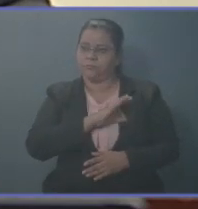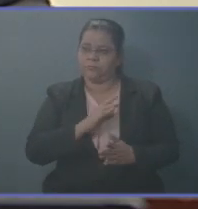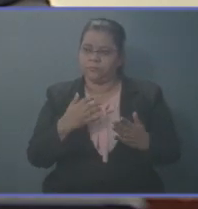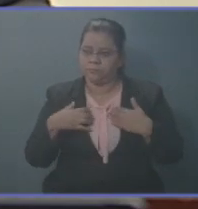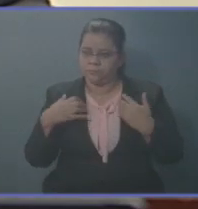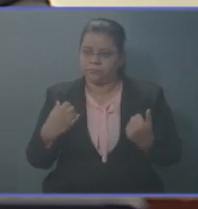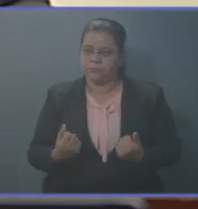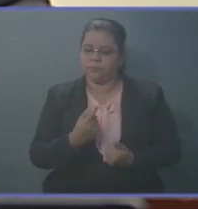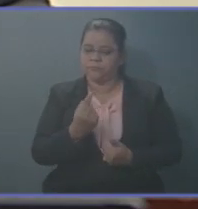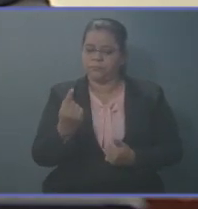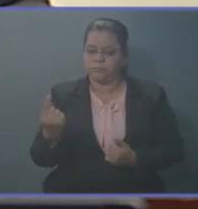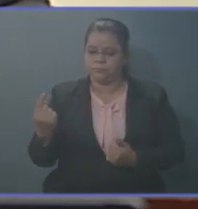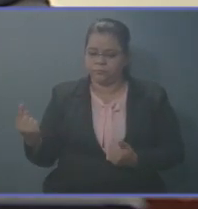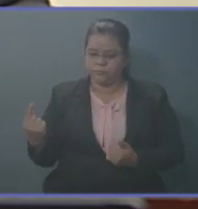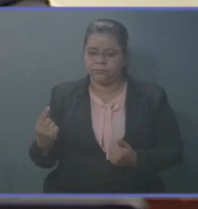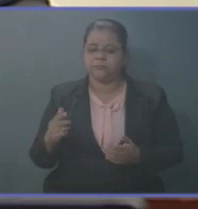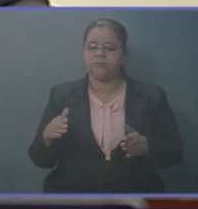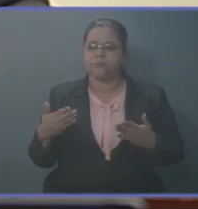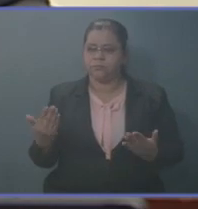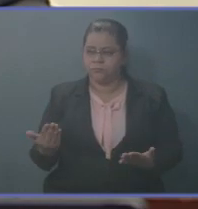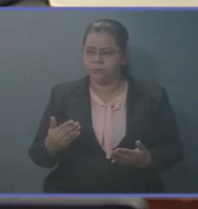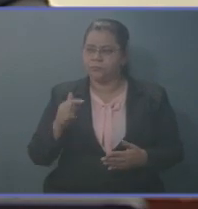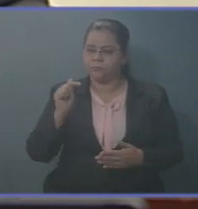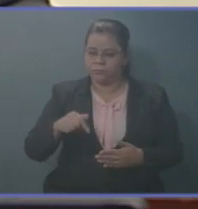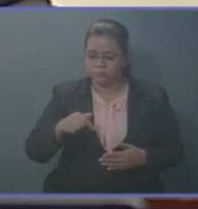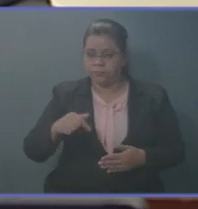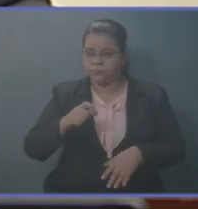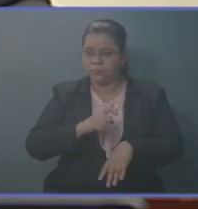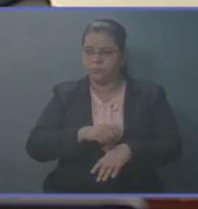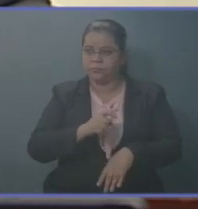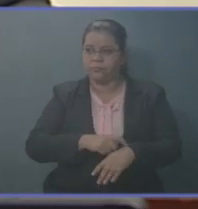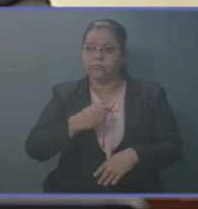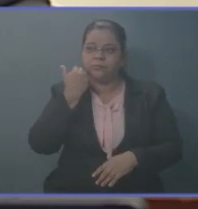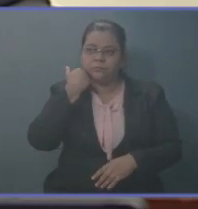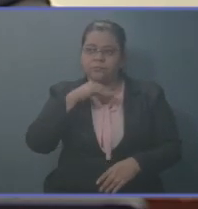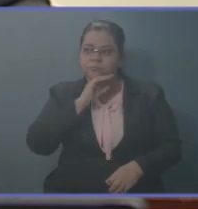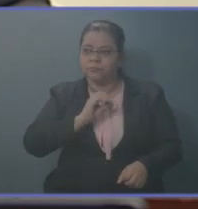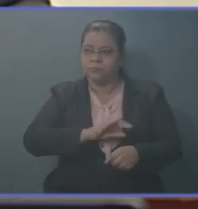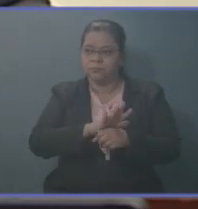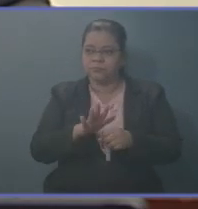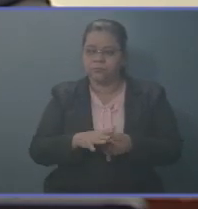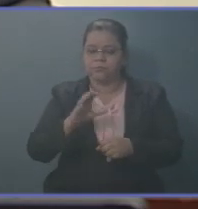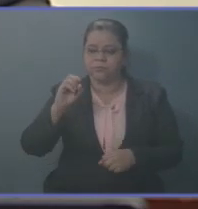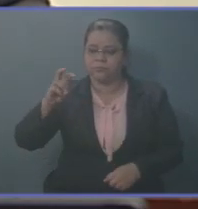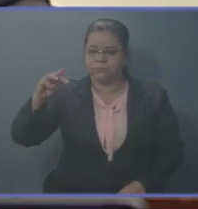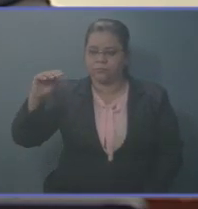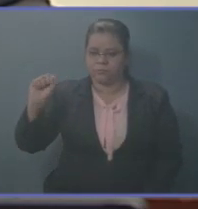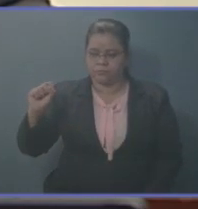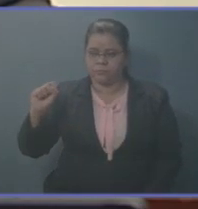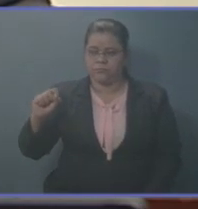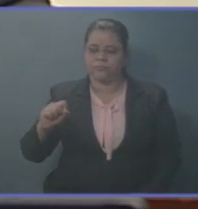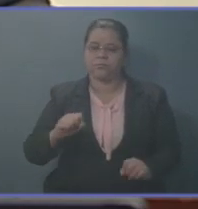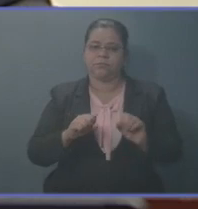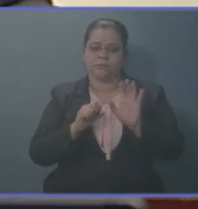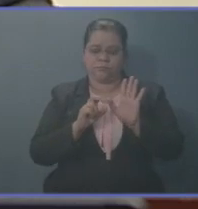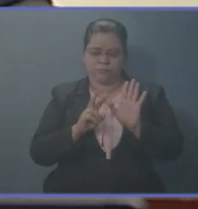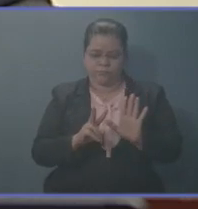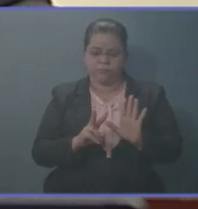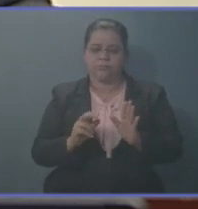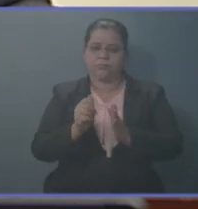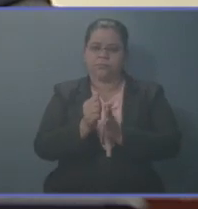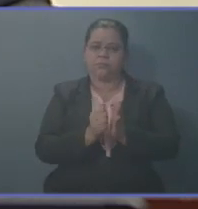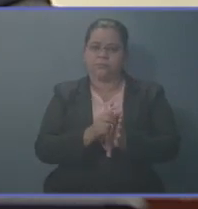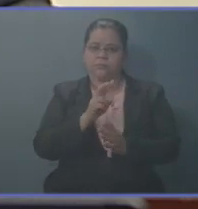los habitantes de la República, para este caso específico de la pandemia decretada por la OMS. Romanos 7, que el